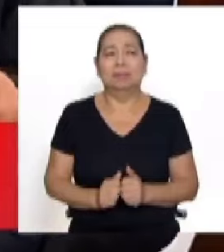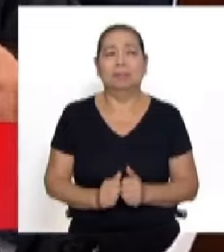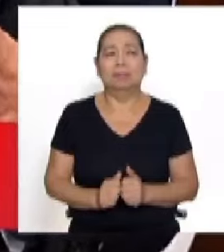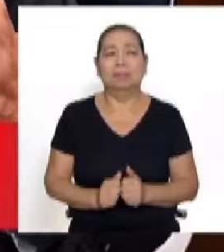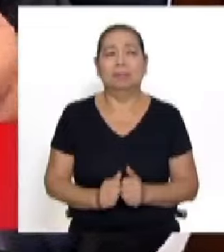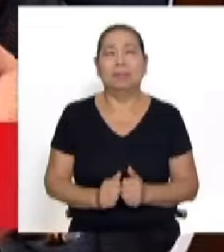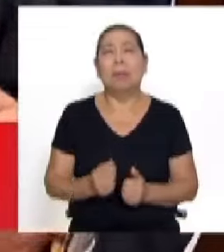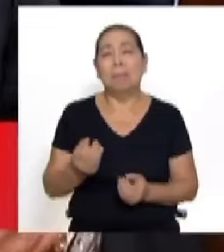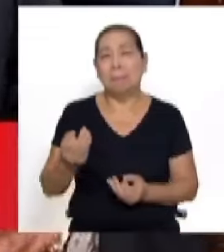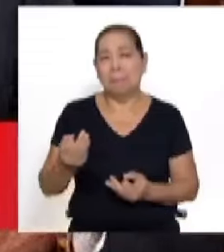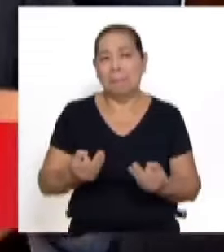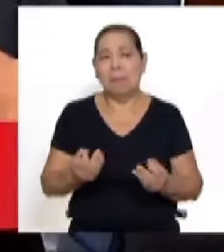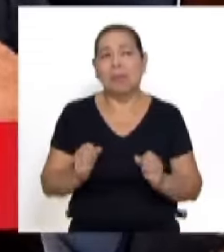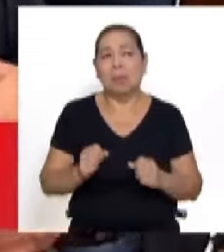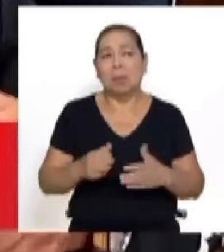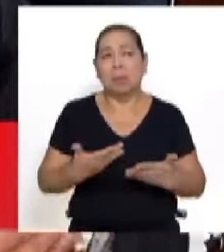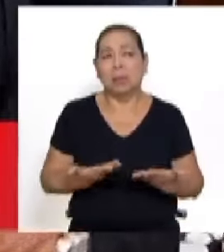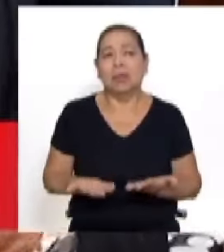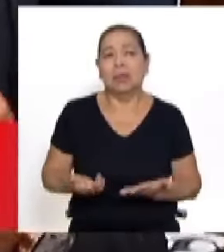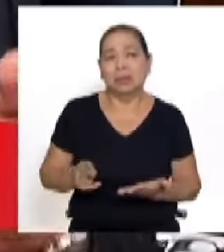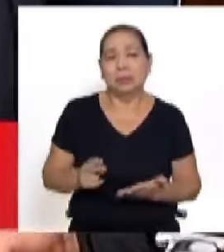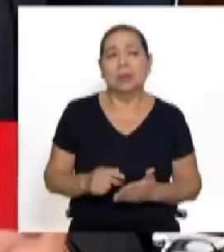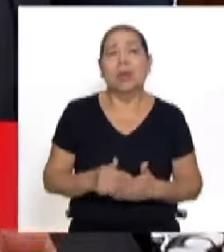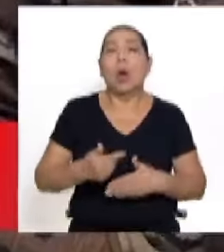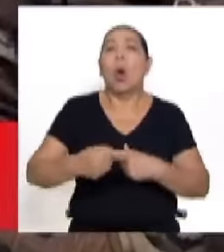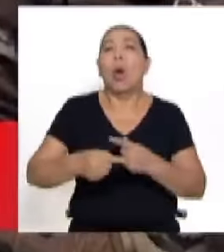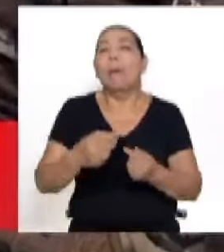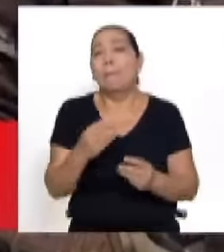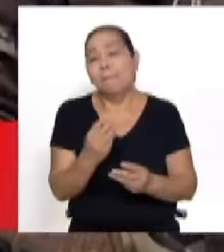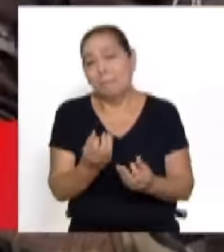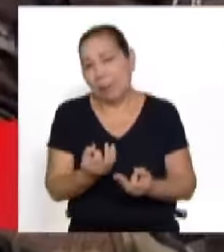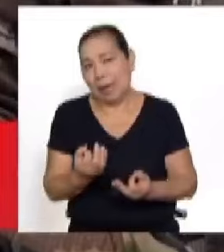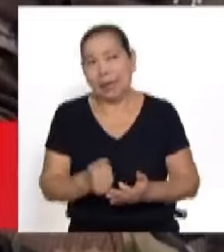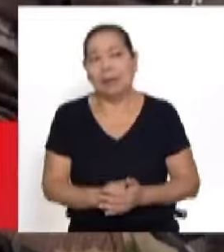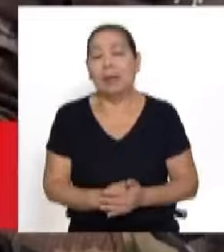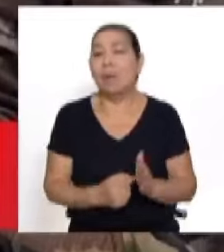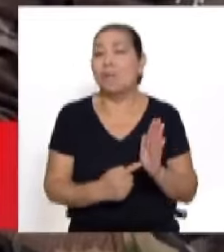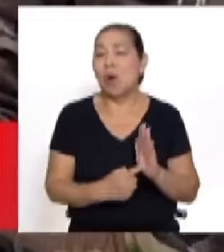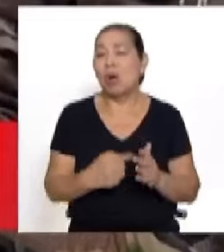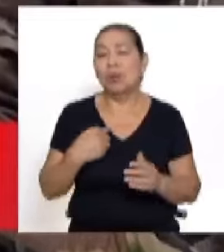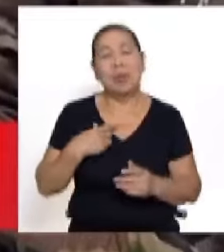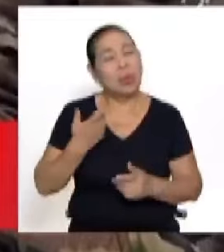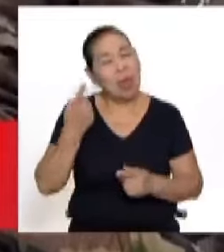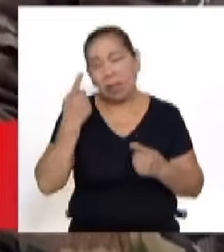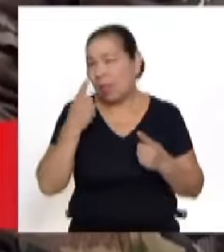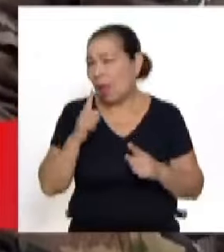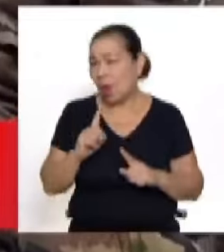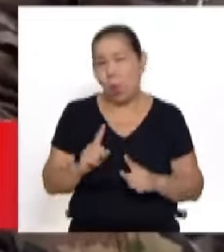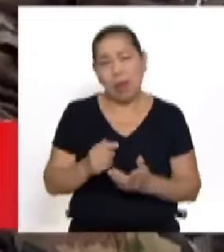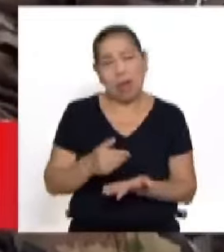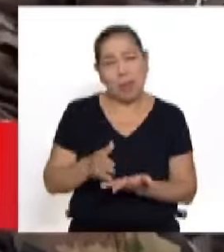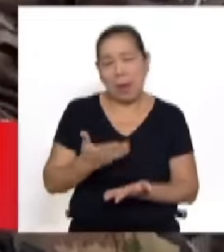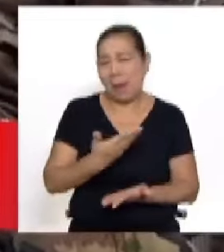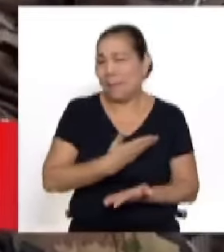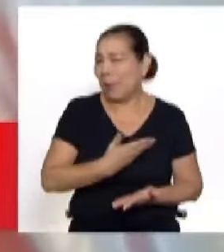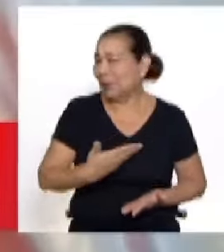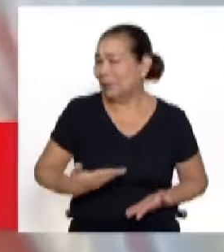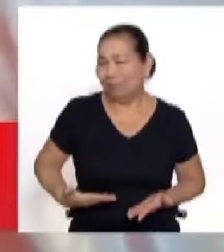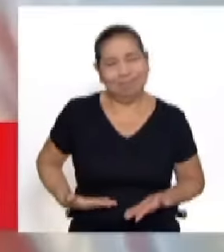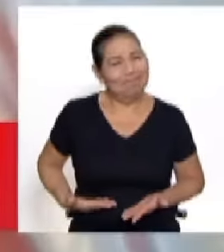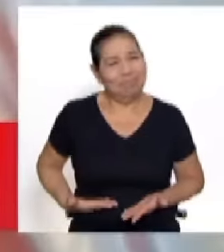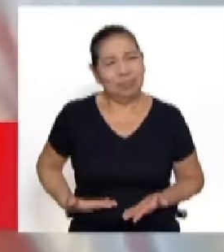Un buen presupuesto que podría utilizarse para otros asuntos. Además de mostrarse en contra de una posible vacancia